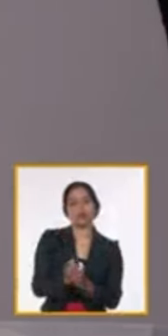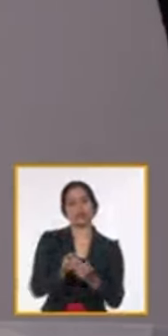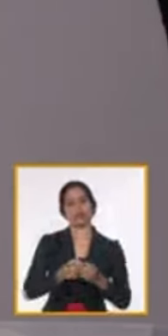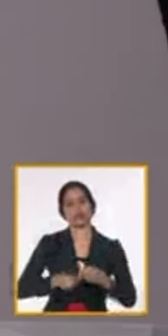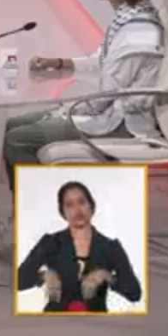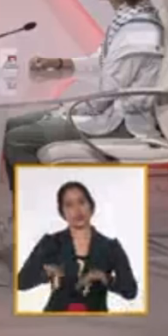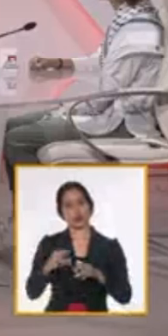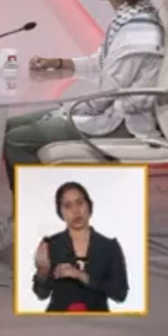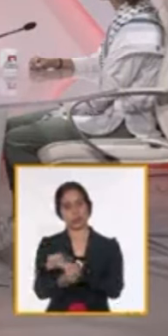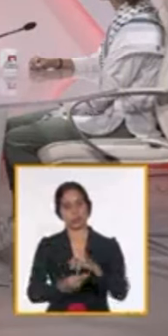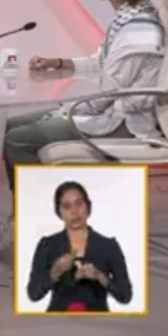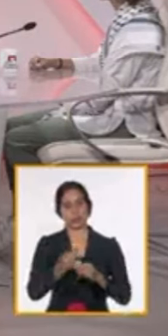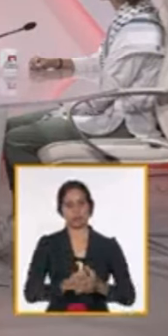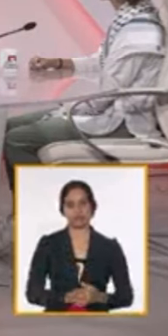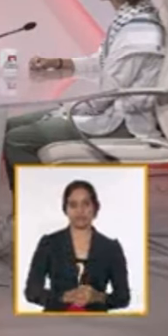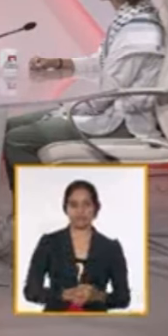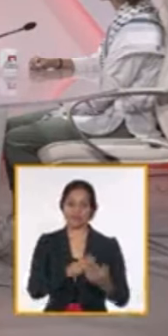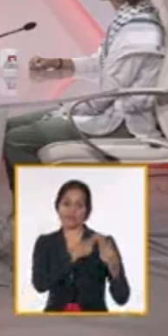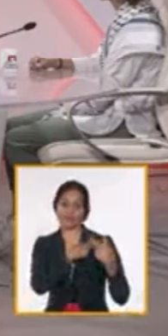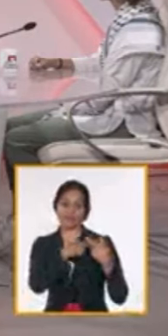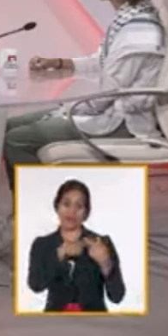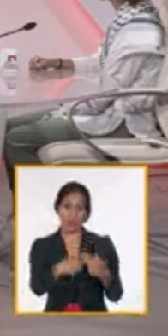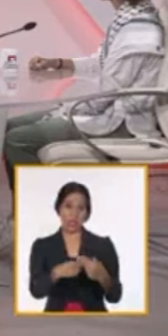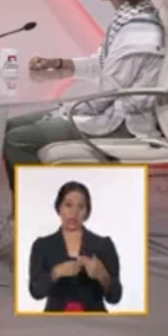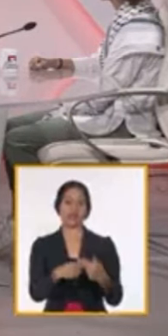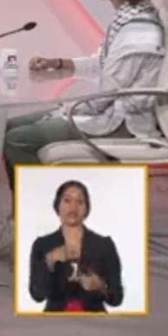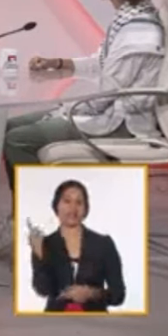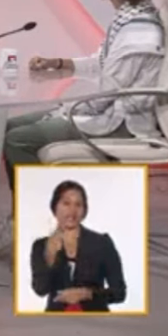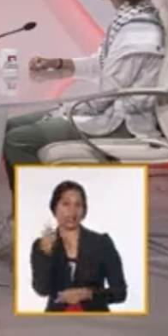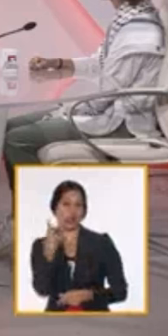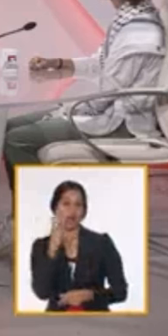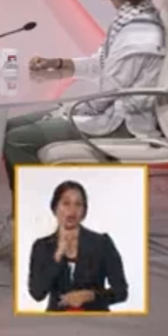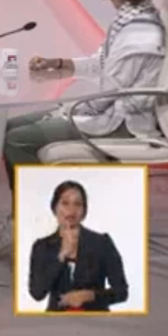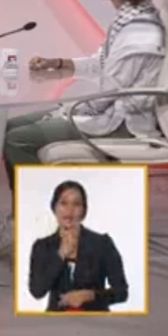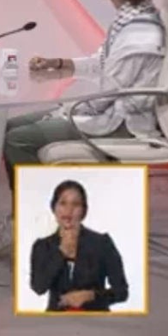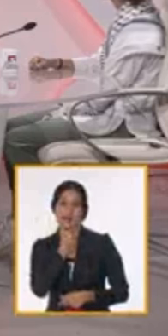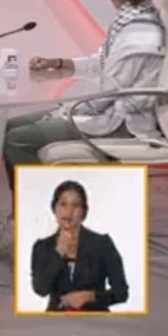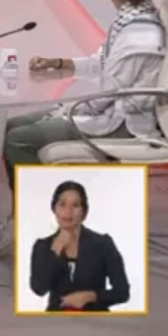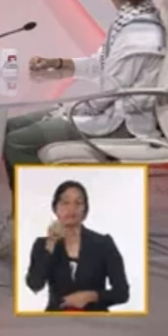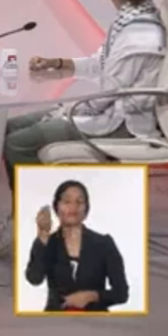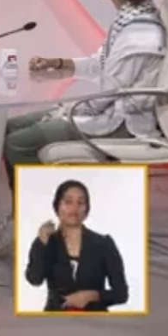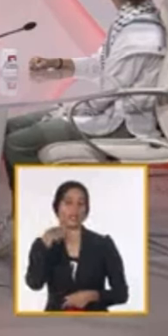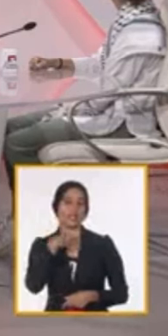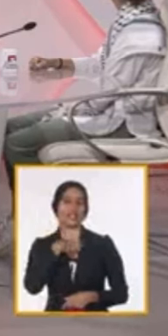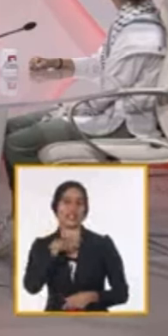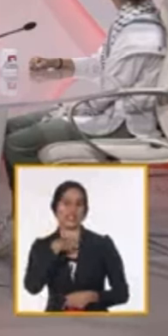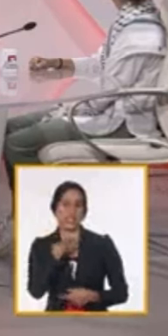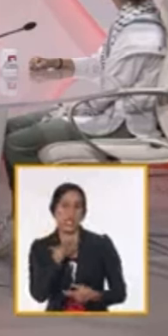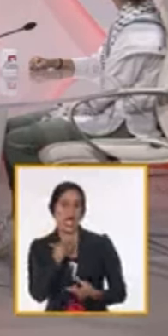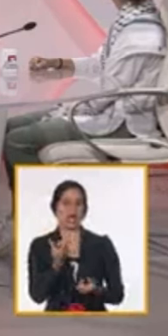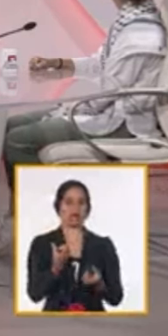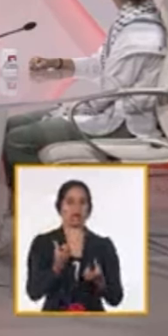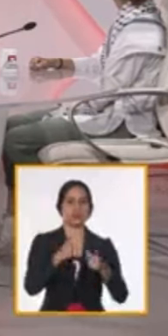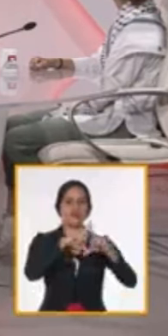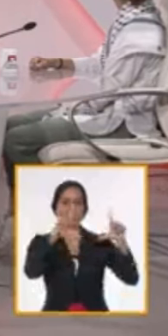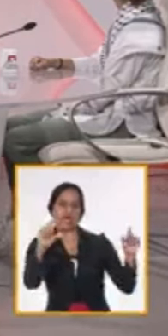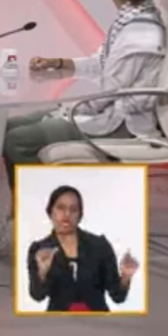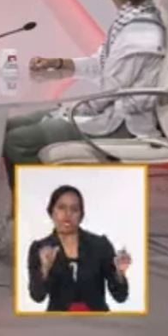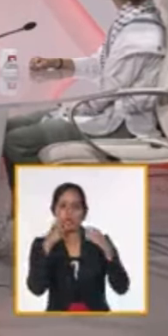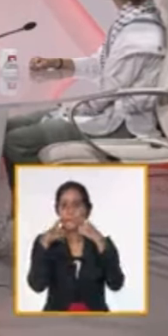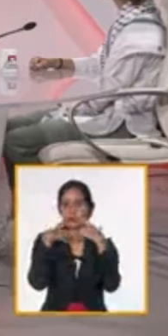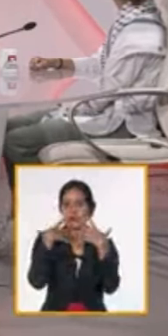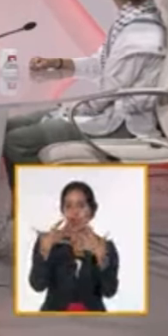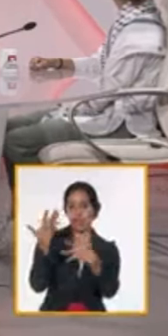héroe nacional cubano, José Martí, tiene una frase famosa, un análisis famoso, donde, entre otras cosas, dice que